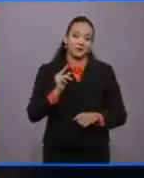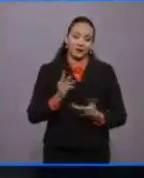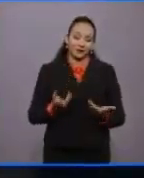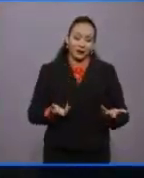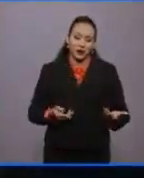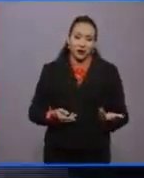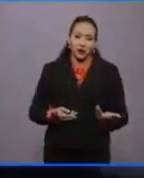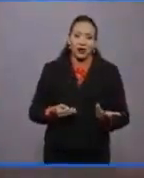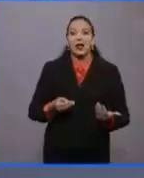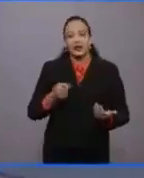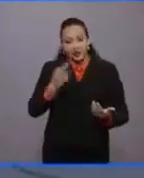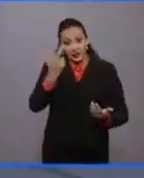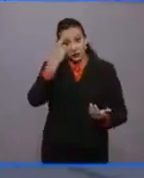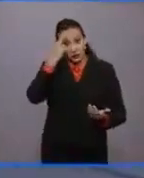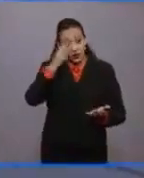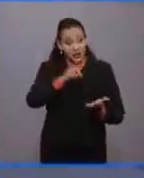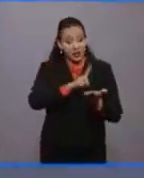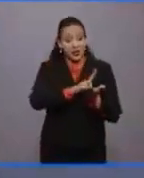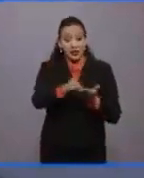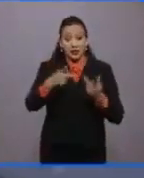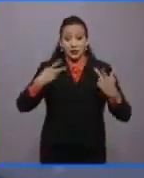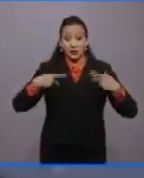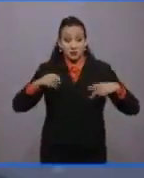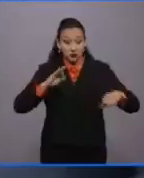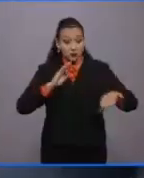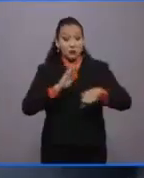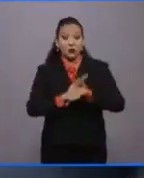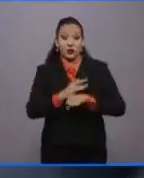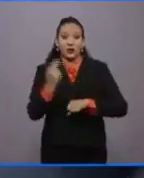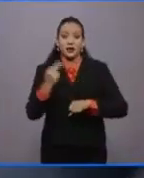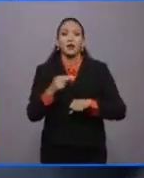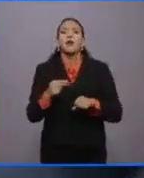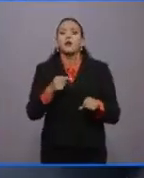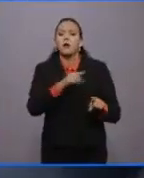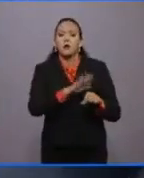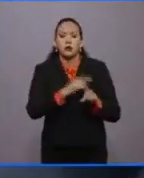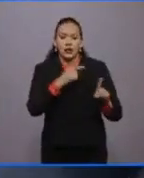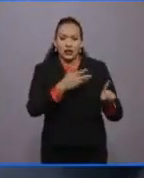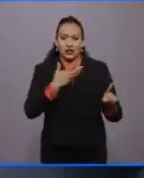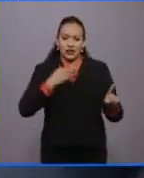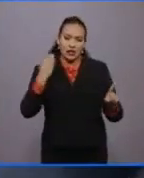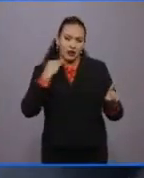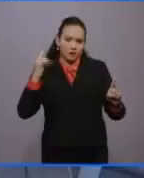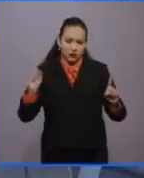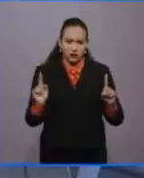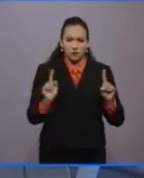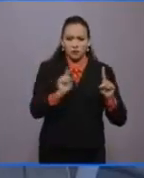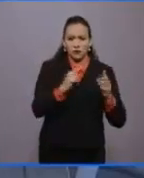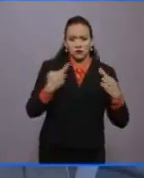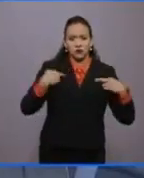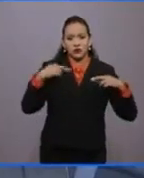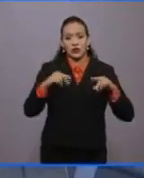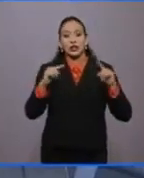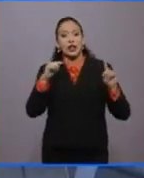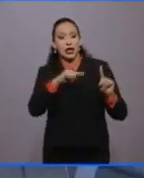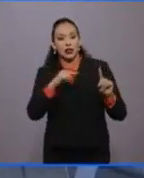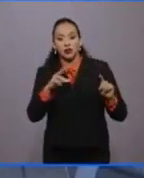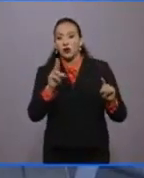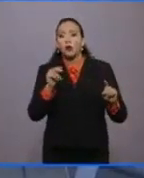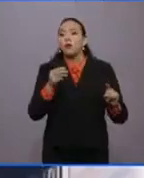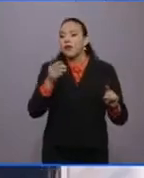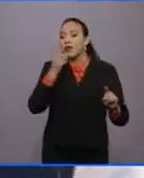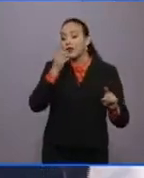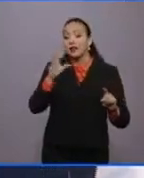no debe coartarse el derecho de defensa de la demandada por conducto de su representante legal, a quien no se le puede obligar a llegar a